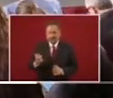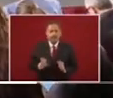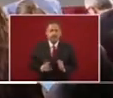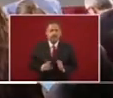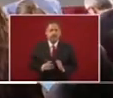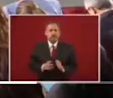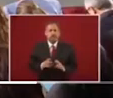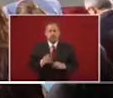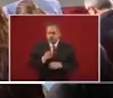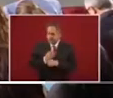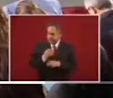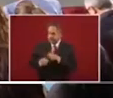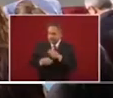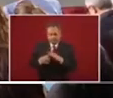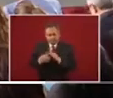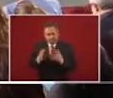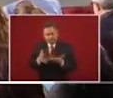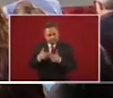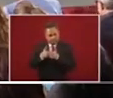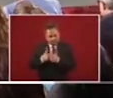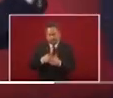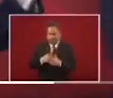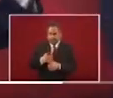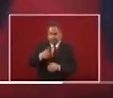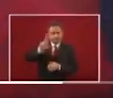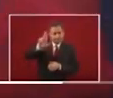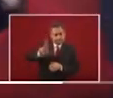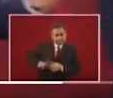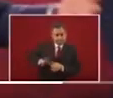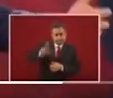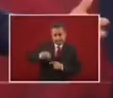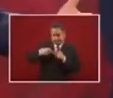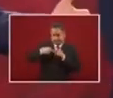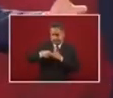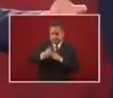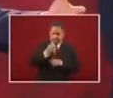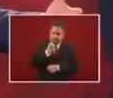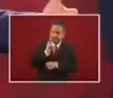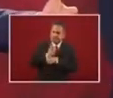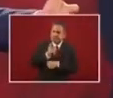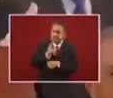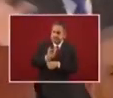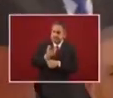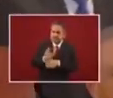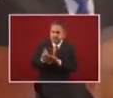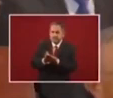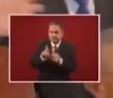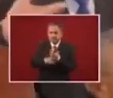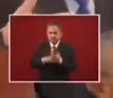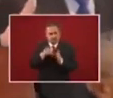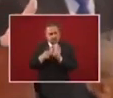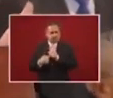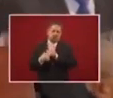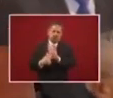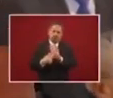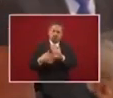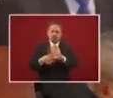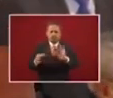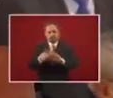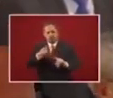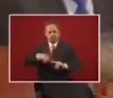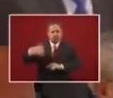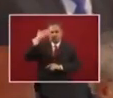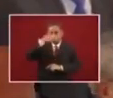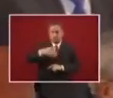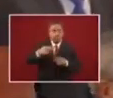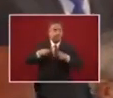estamos aquí y vamos a estar todos los martes, y aquí nos vamos a dar cuenta, aquí vamos a saber, y desde